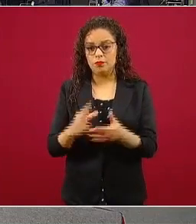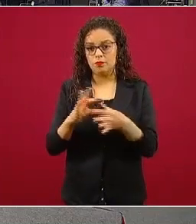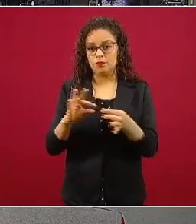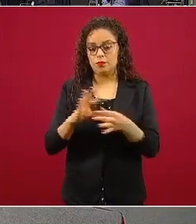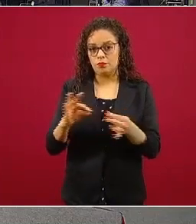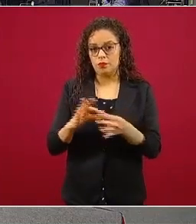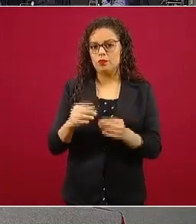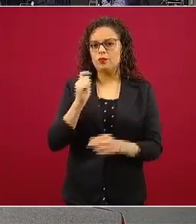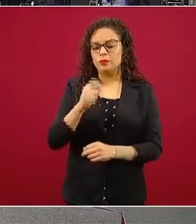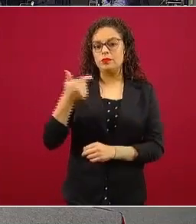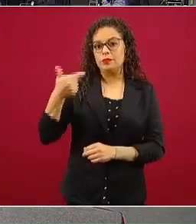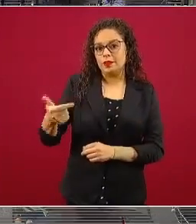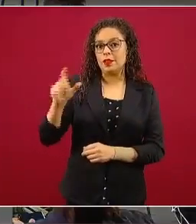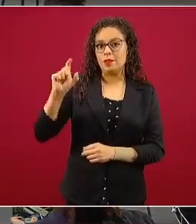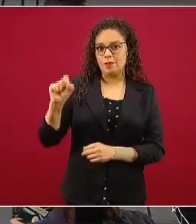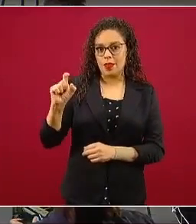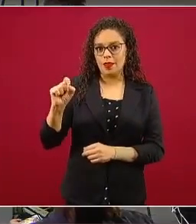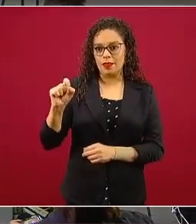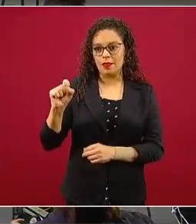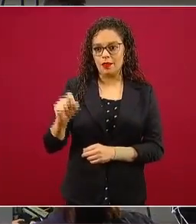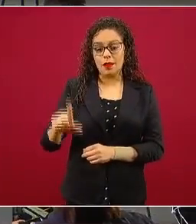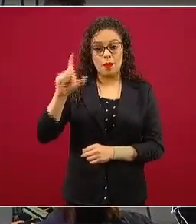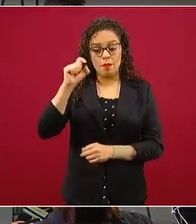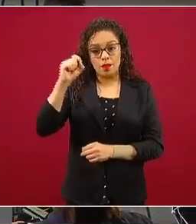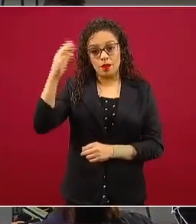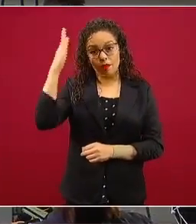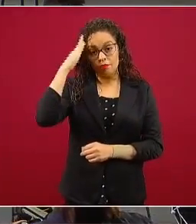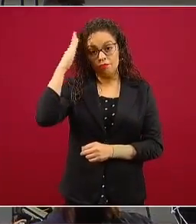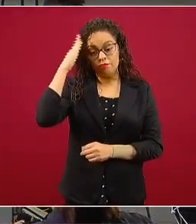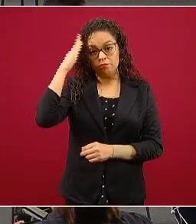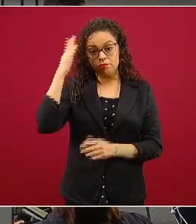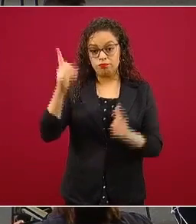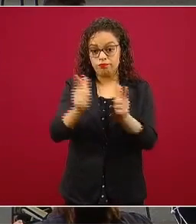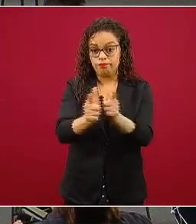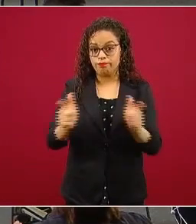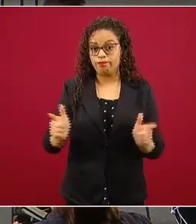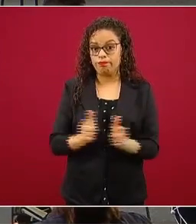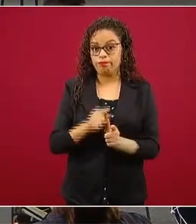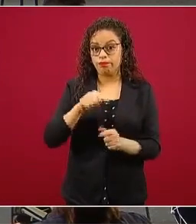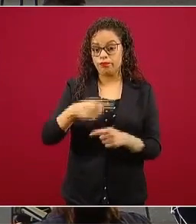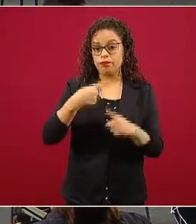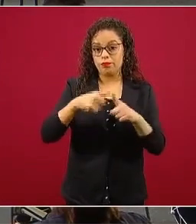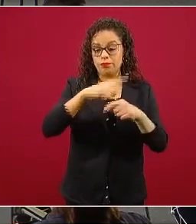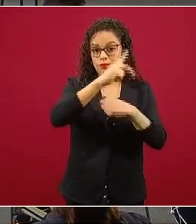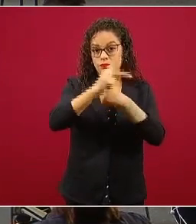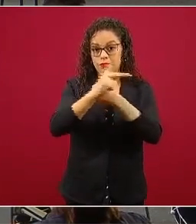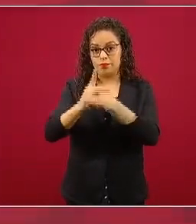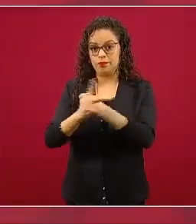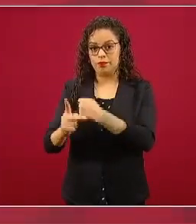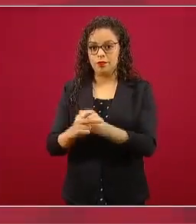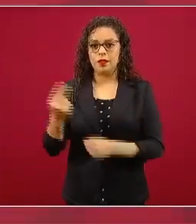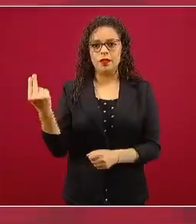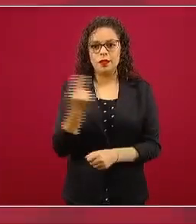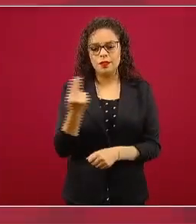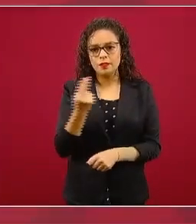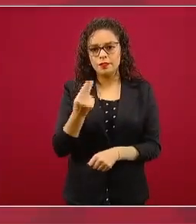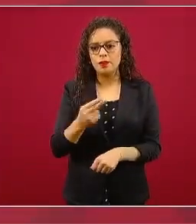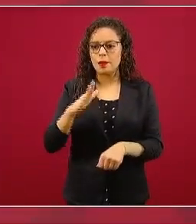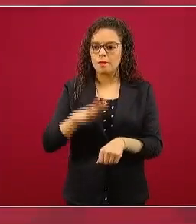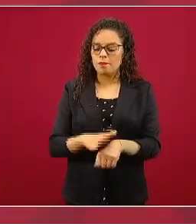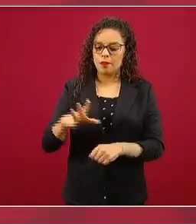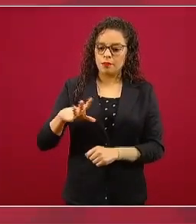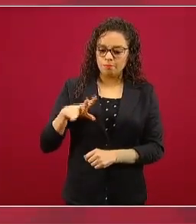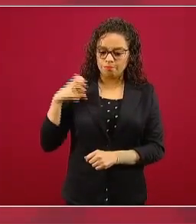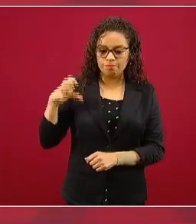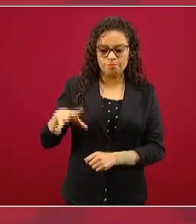G20, los 20 líderes de ese grupo, que debía hacerse un esfuerzo